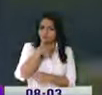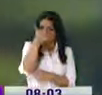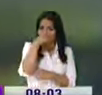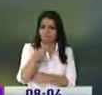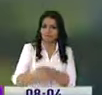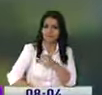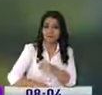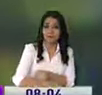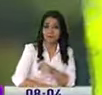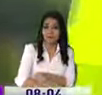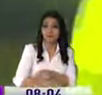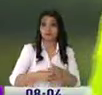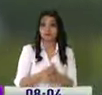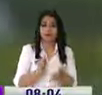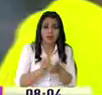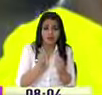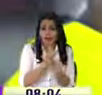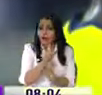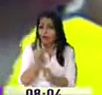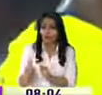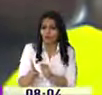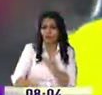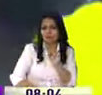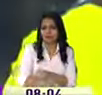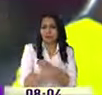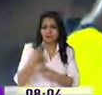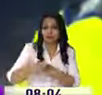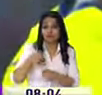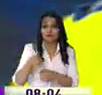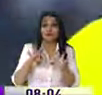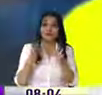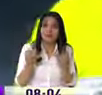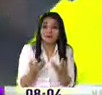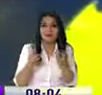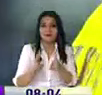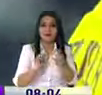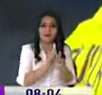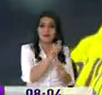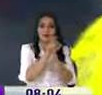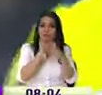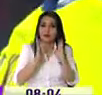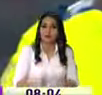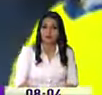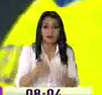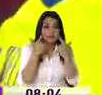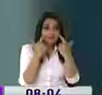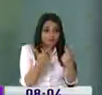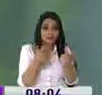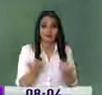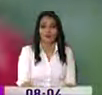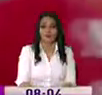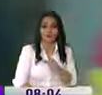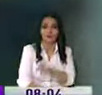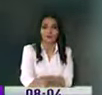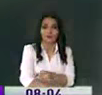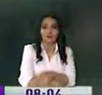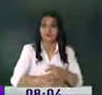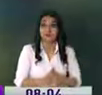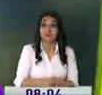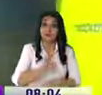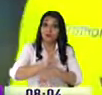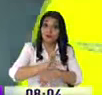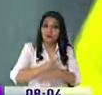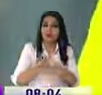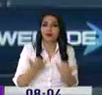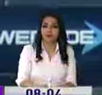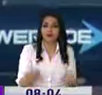cada futbolista que estará sobre el gramado, por sus familias y por cada ecuatoriano que estará pendiente del partido. Ecuador simplemente